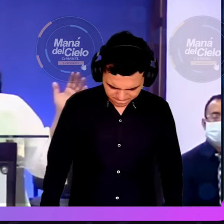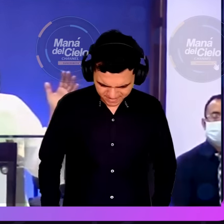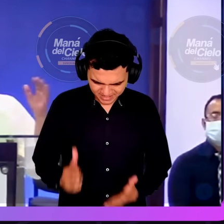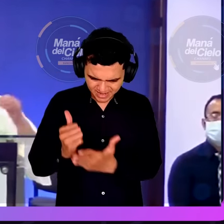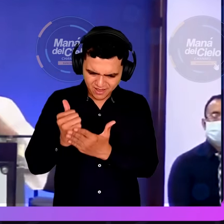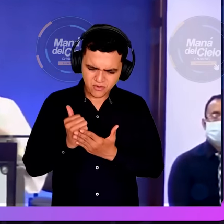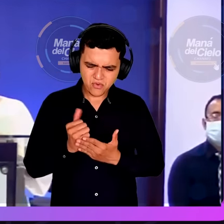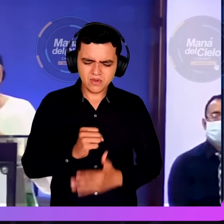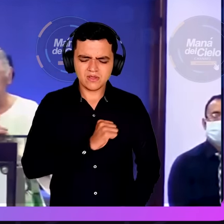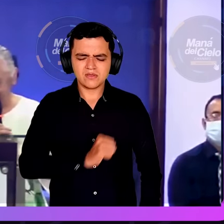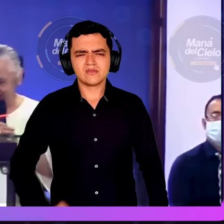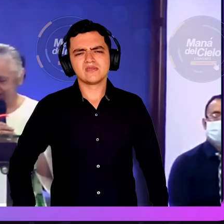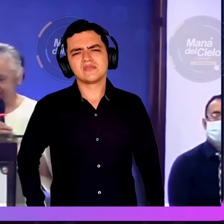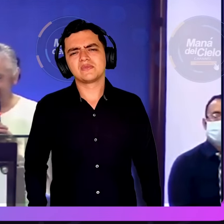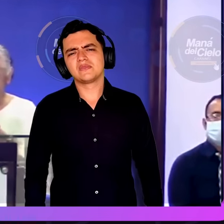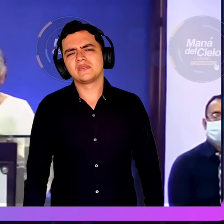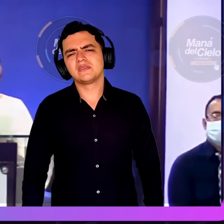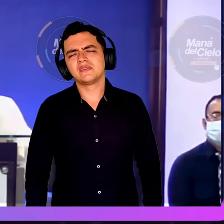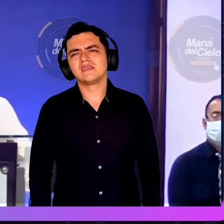Ayúdanos,